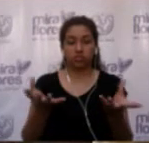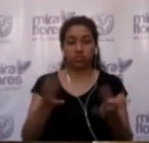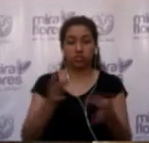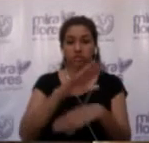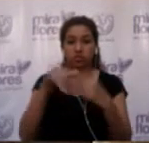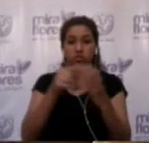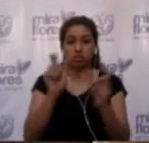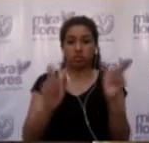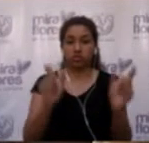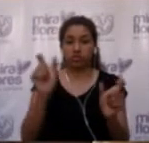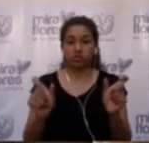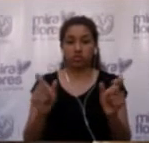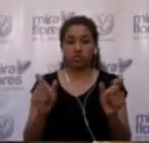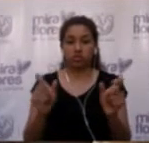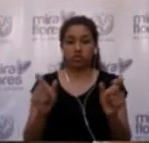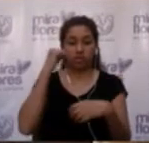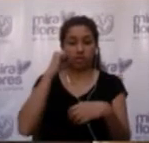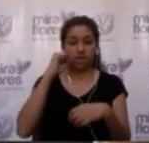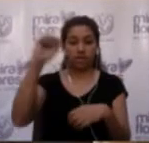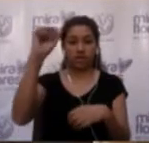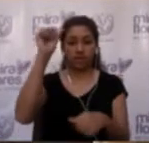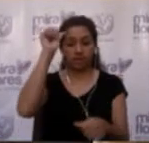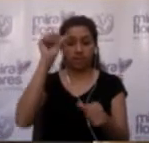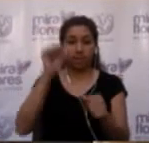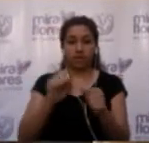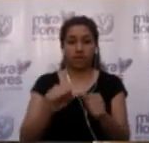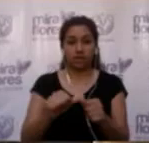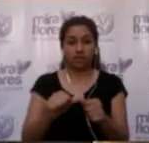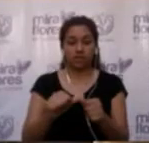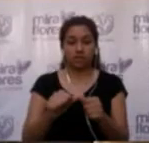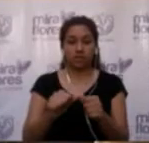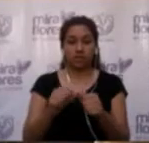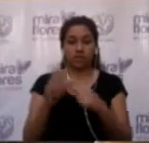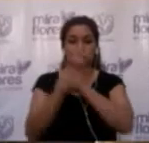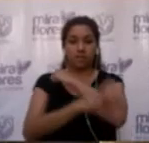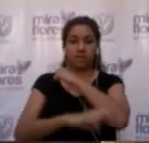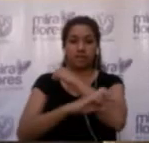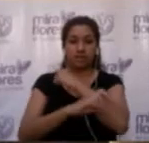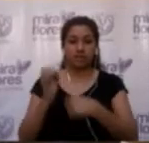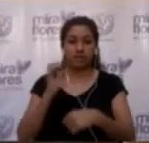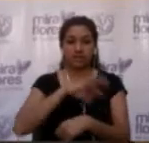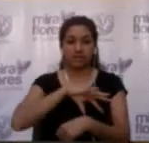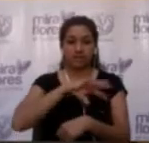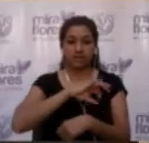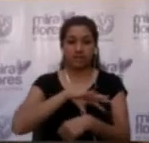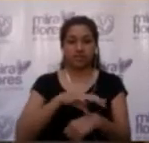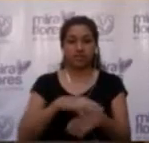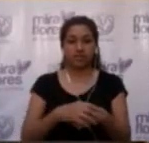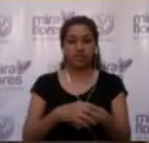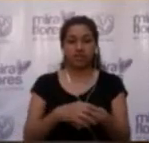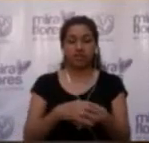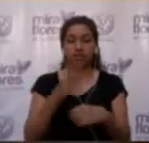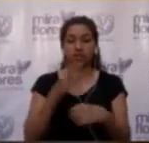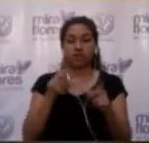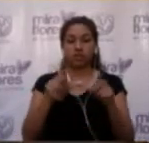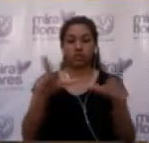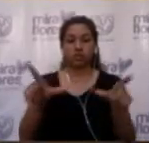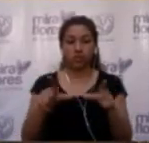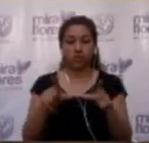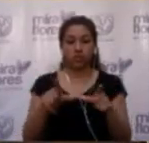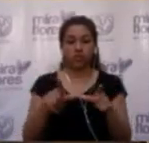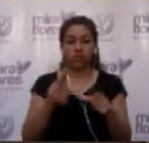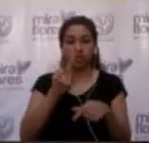Consejo acerca del viaje que me autorizaron a realizar al país de Chile, concretamente a las ciudades de